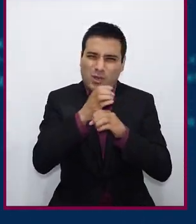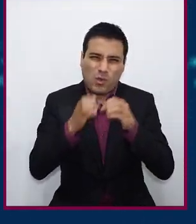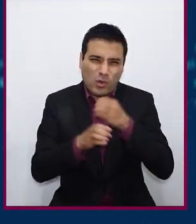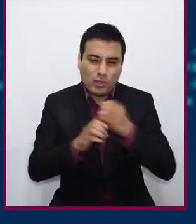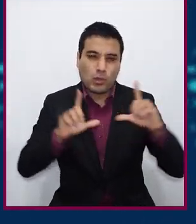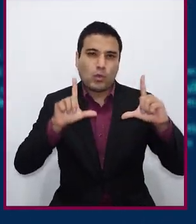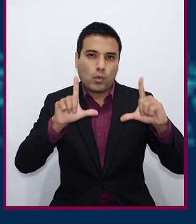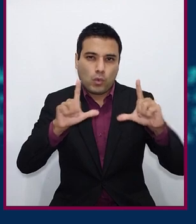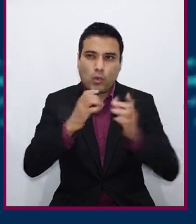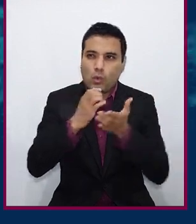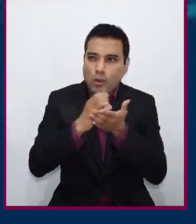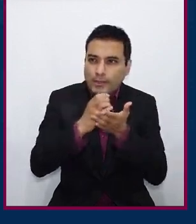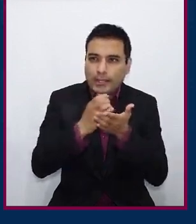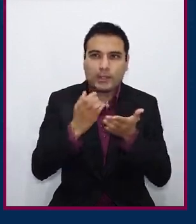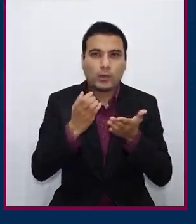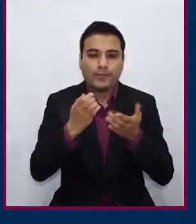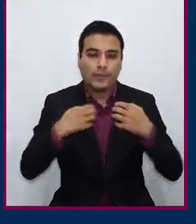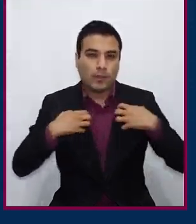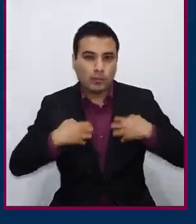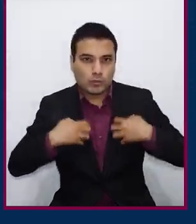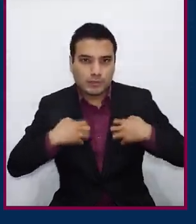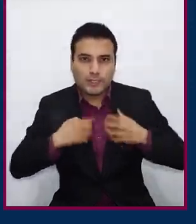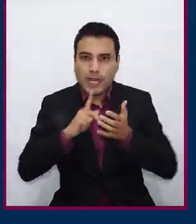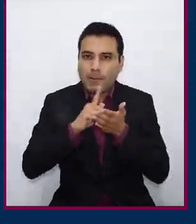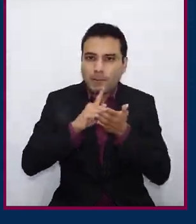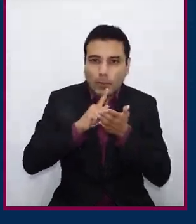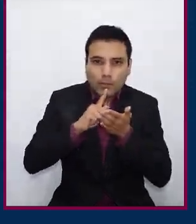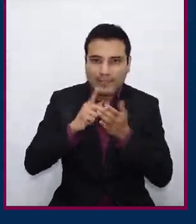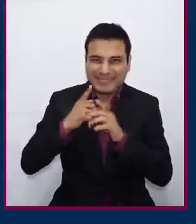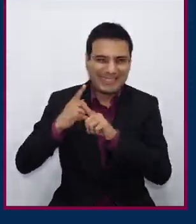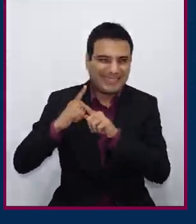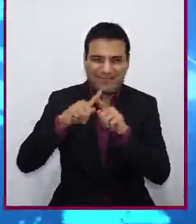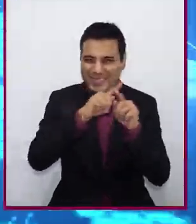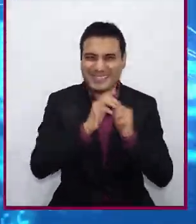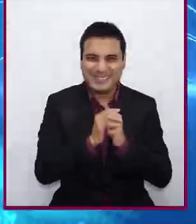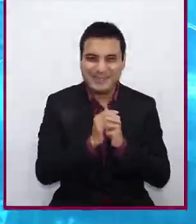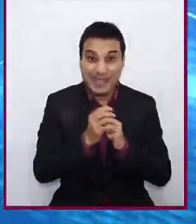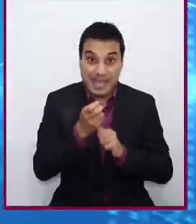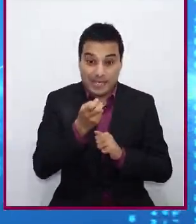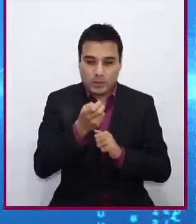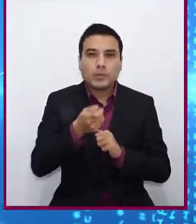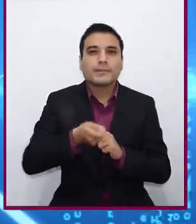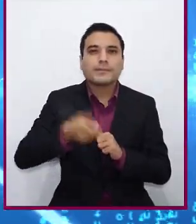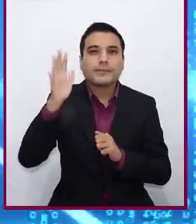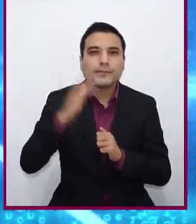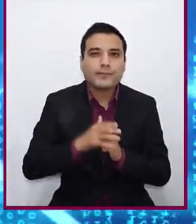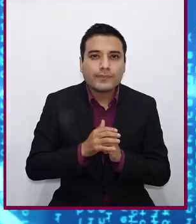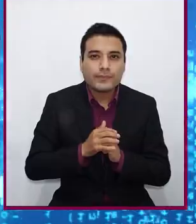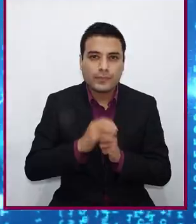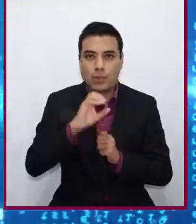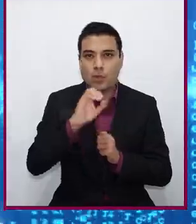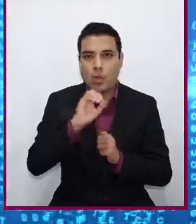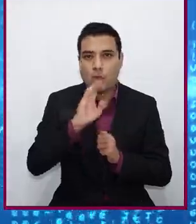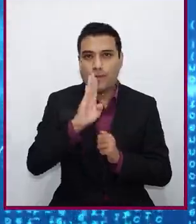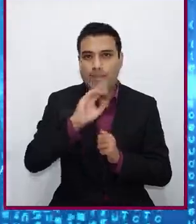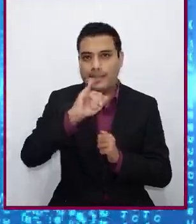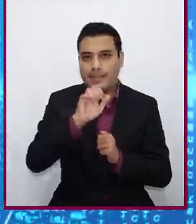pantalla un cuaderno una mochila o una pluma por ejemplo a todos ellos los conocemos como